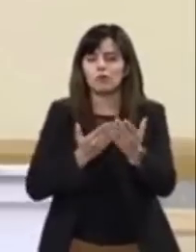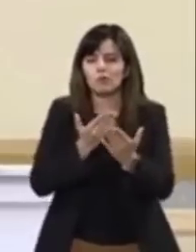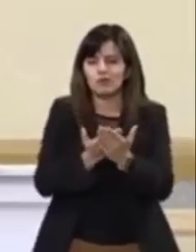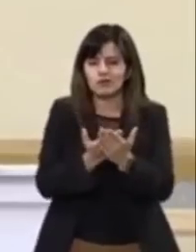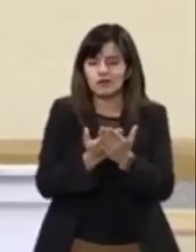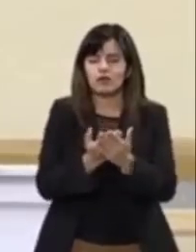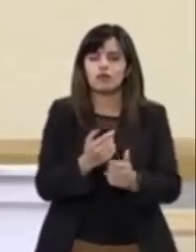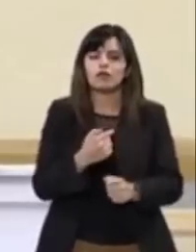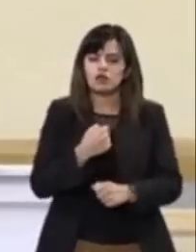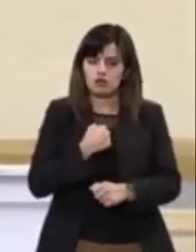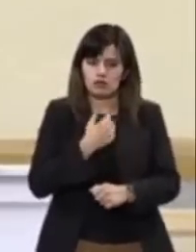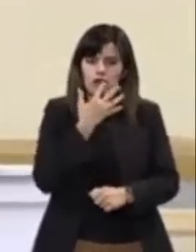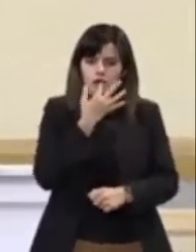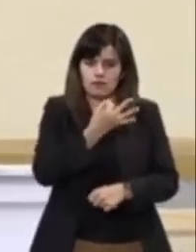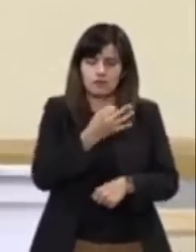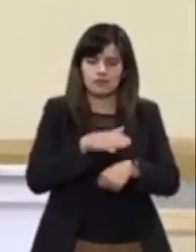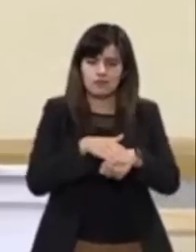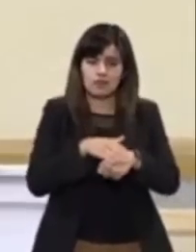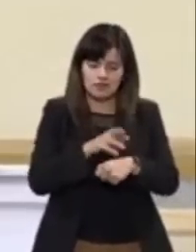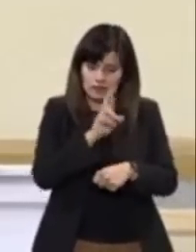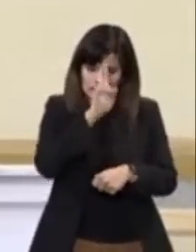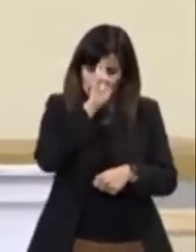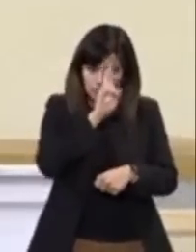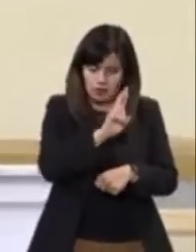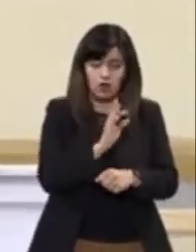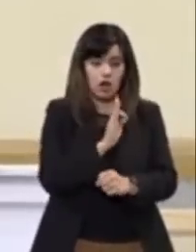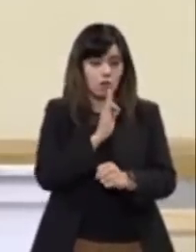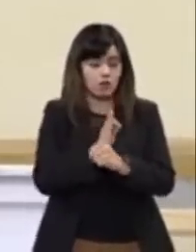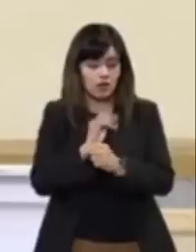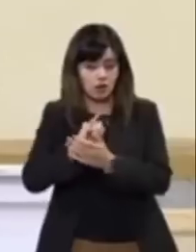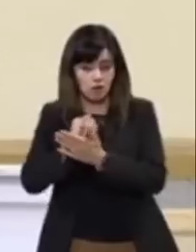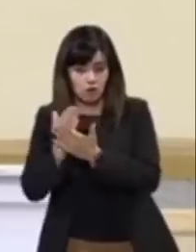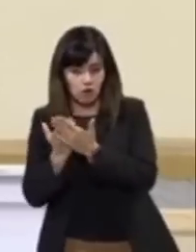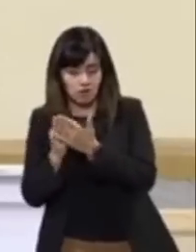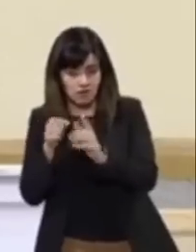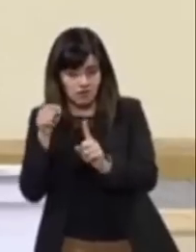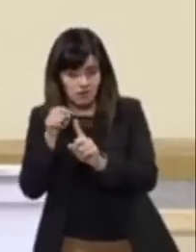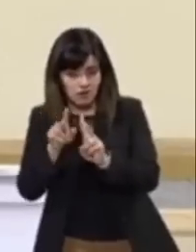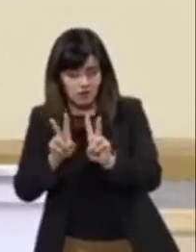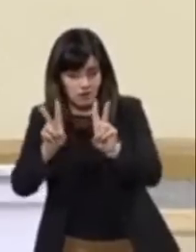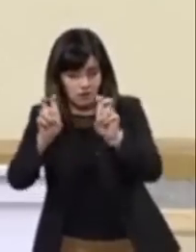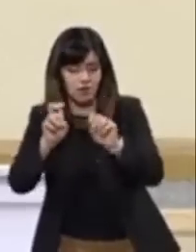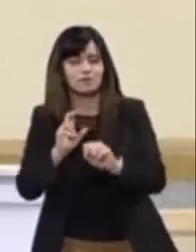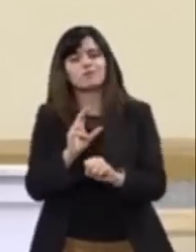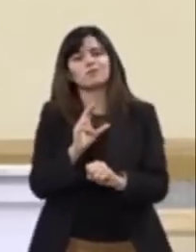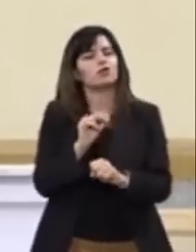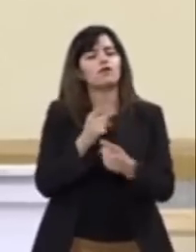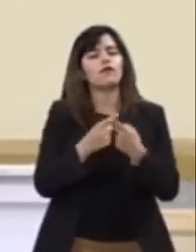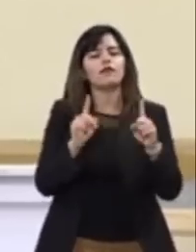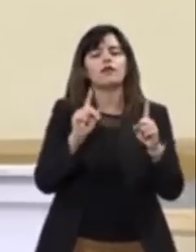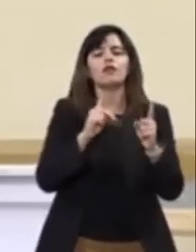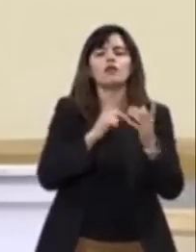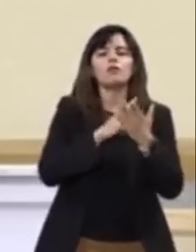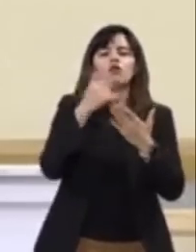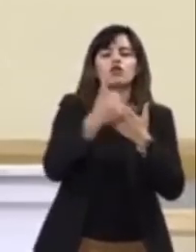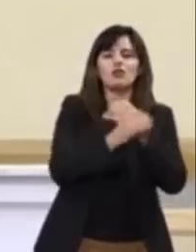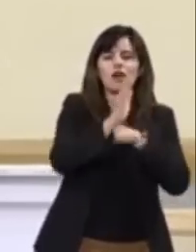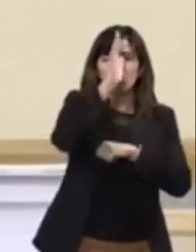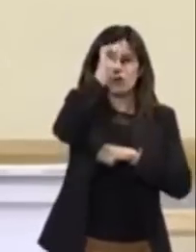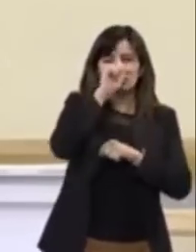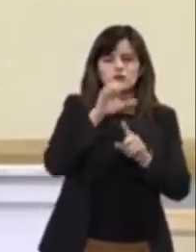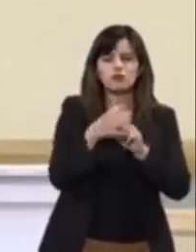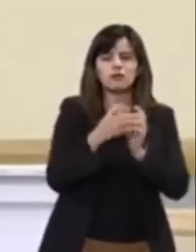con mucho respeto, que no estamos hablando del informe del contralor, sino estamos hablando de un punto de acuerdo que tiene que ver con el Comité